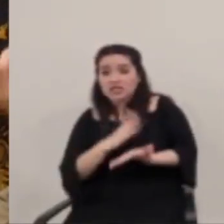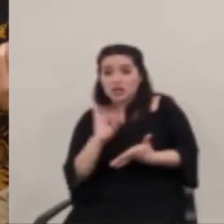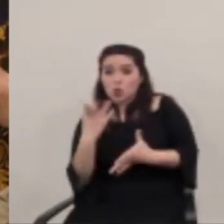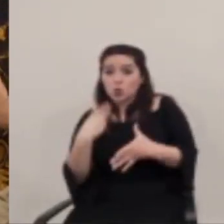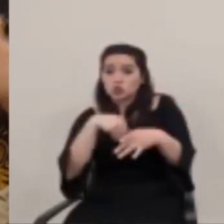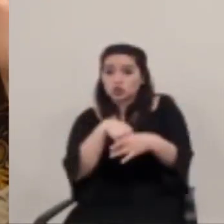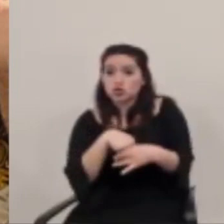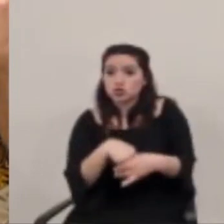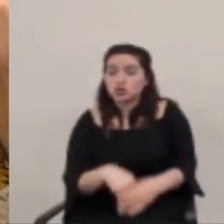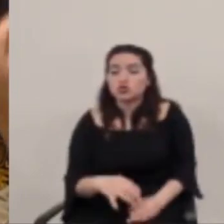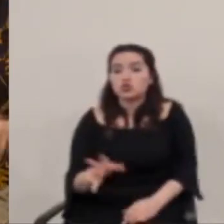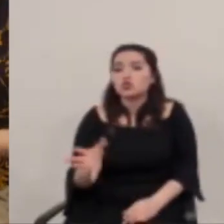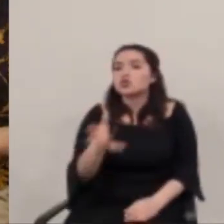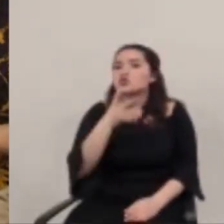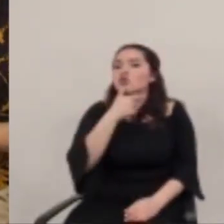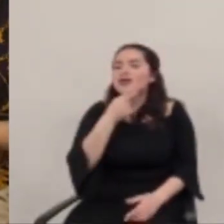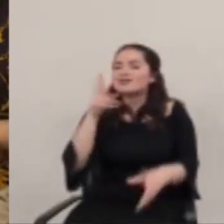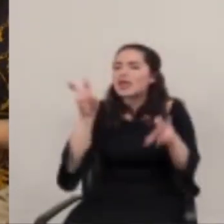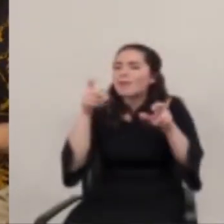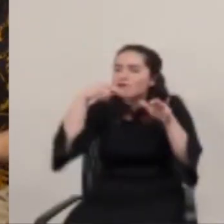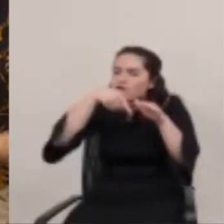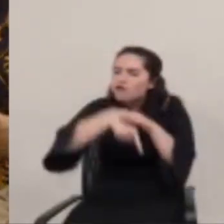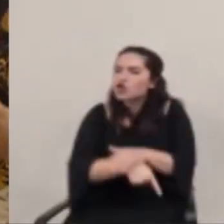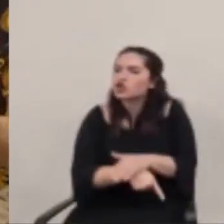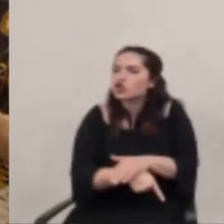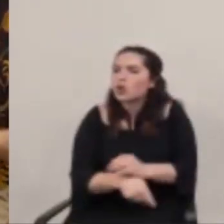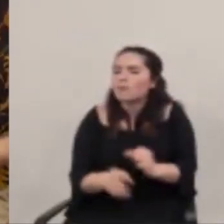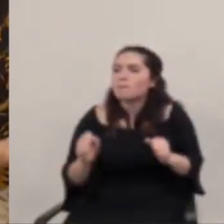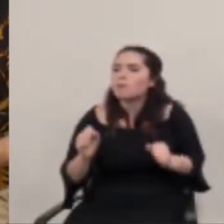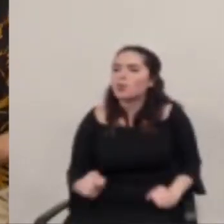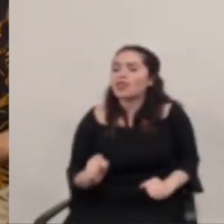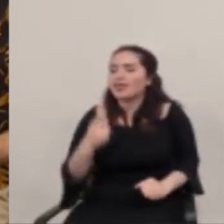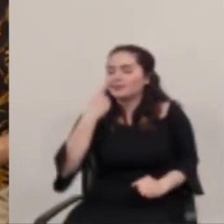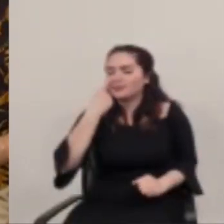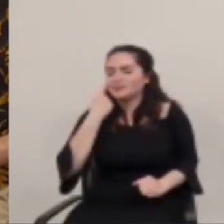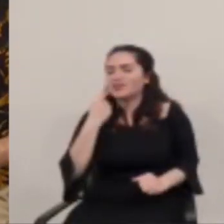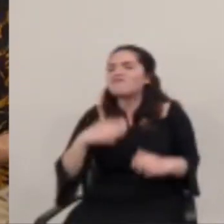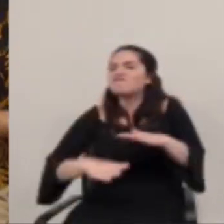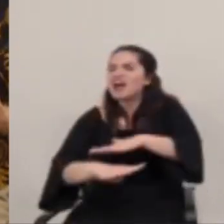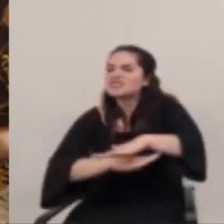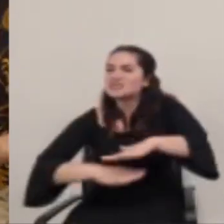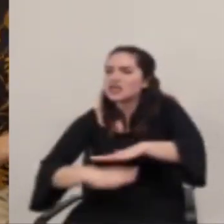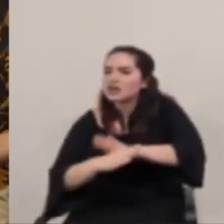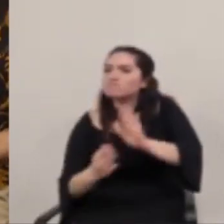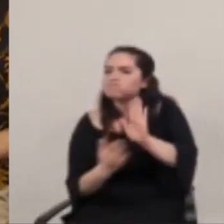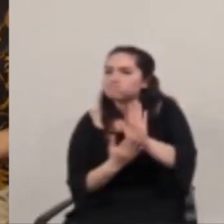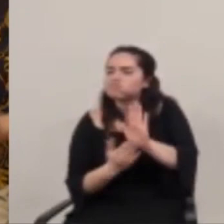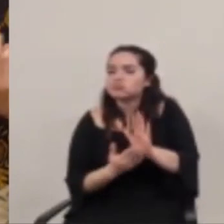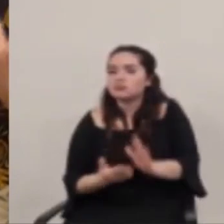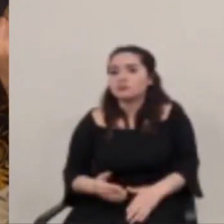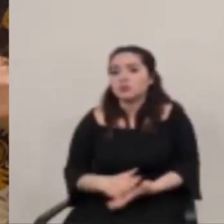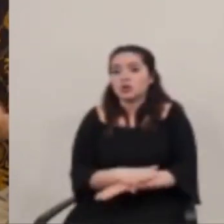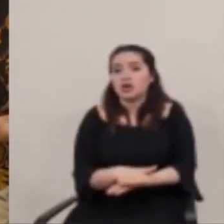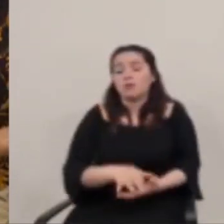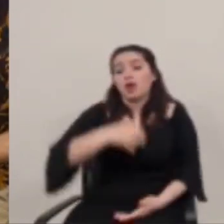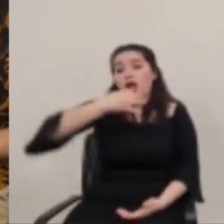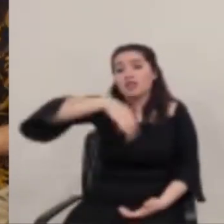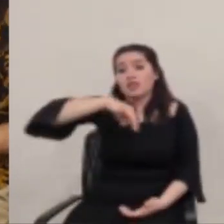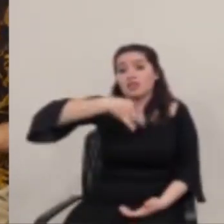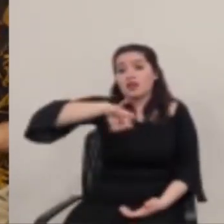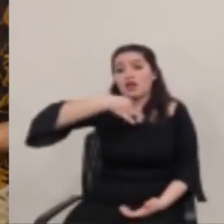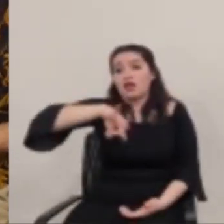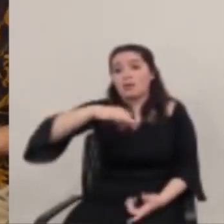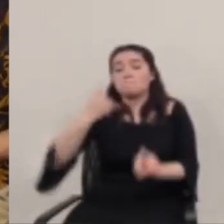si no hay un cambio paradigmal de fondo que pueda sustentar esto. Porque una cátedra se puede sustentar con